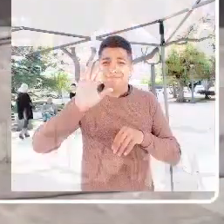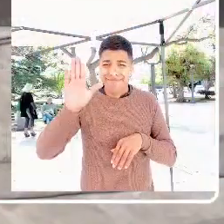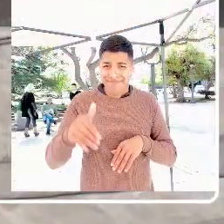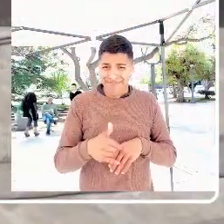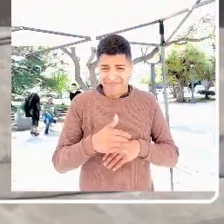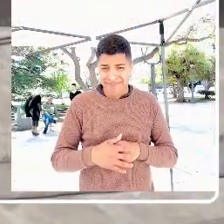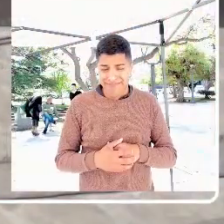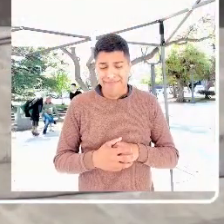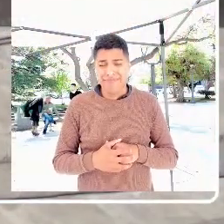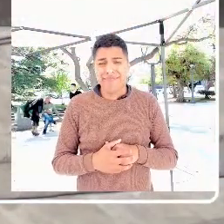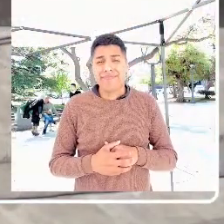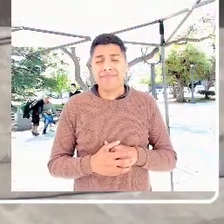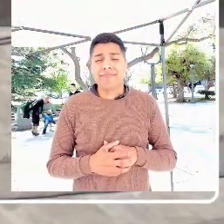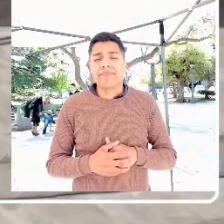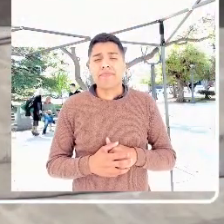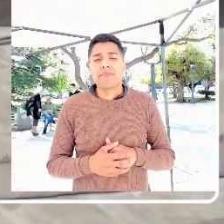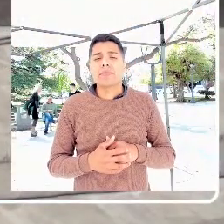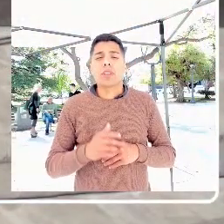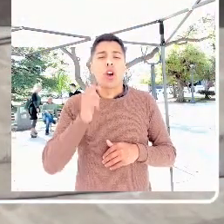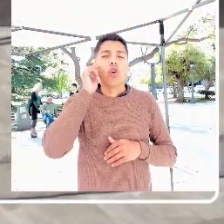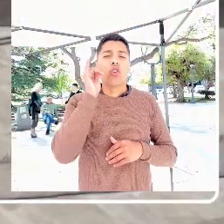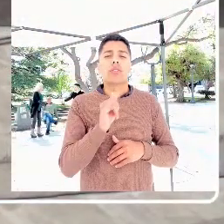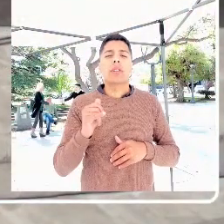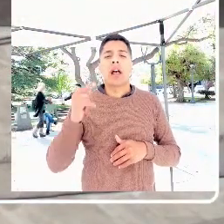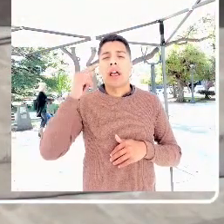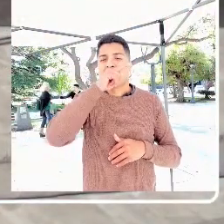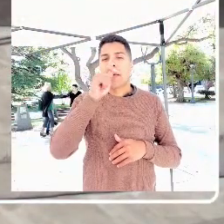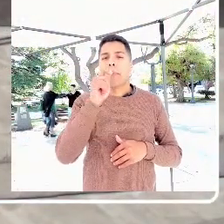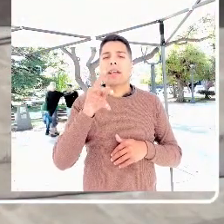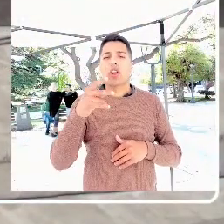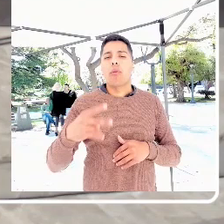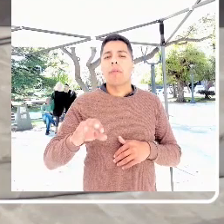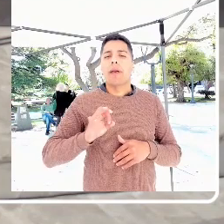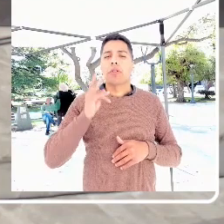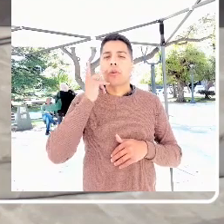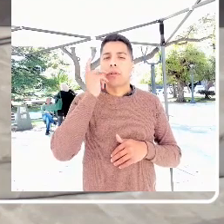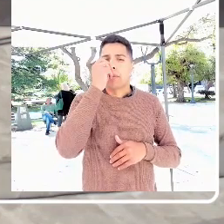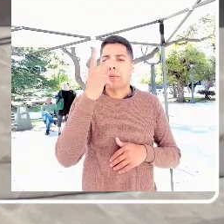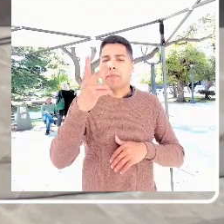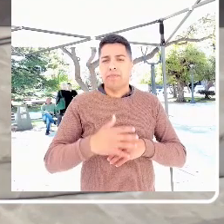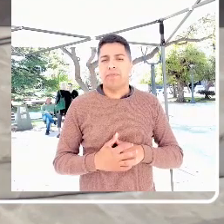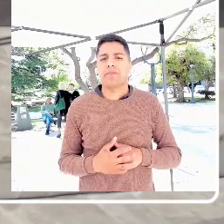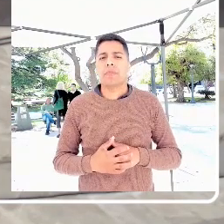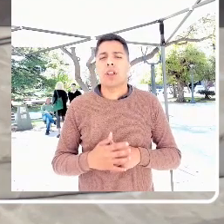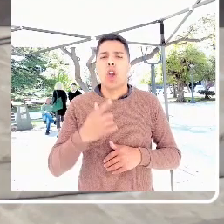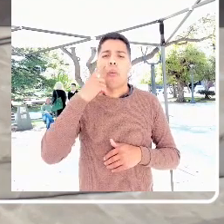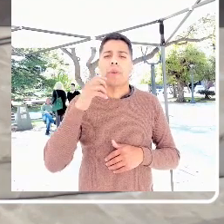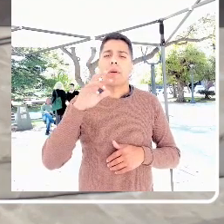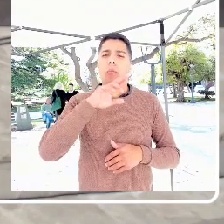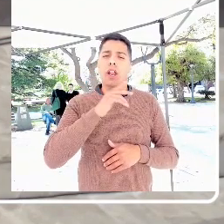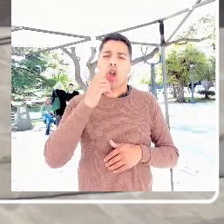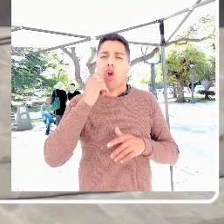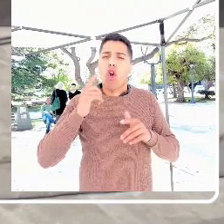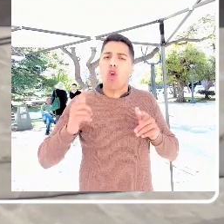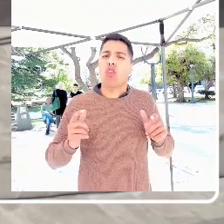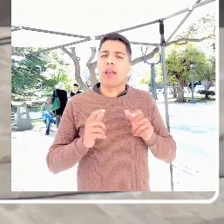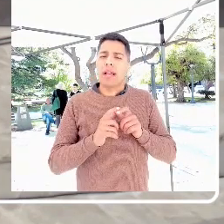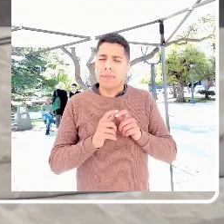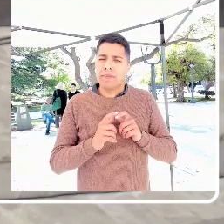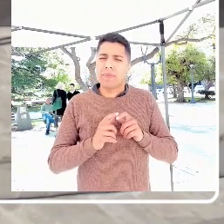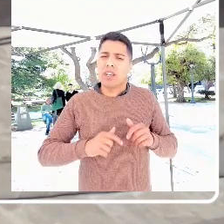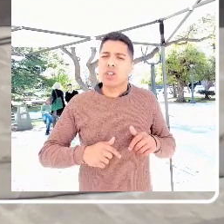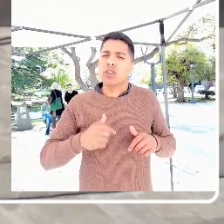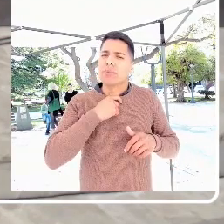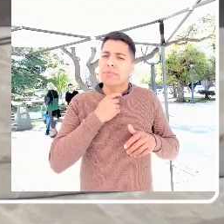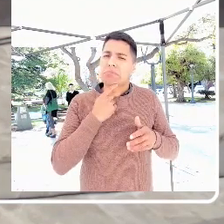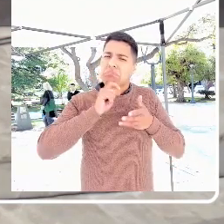al decreto de convocatoria de la sesión del día a fecha. Godoy Cruz, 7 de noviembre del 2023. Señora, señor concejal presente, tengo